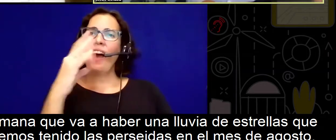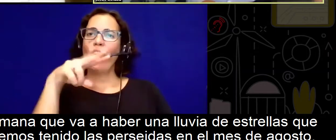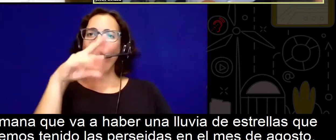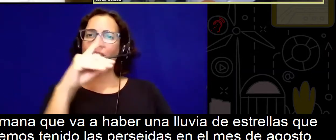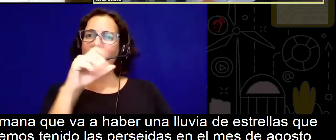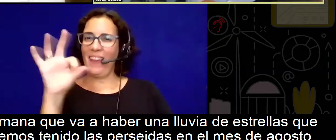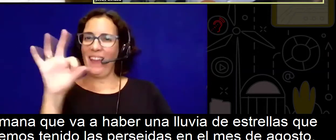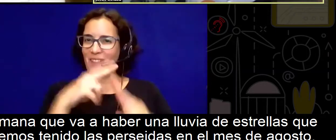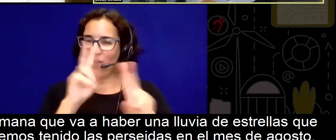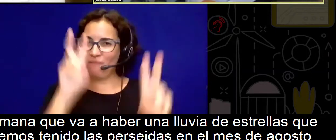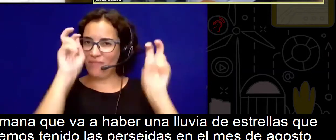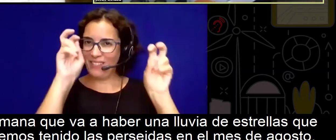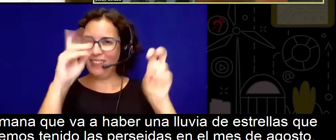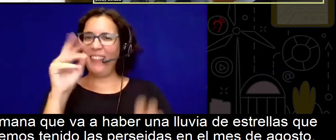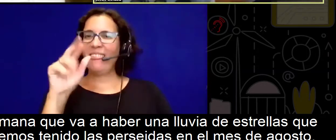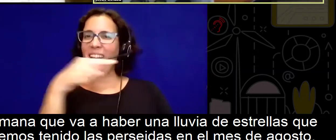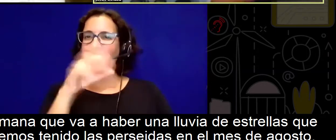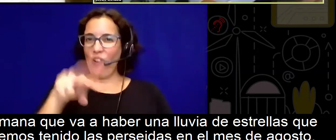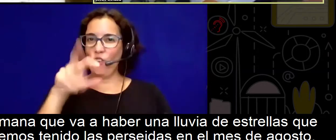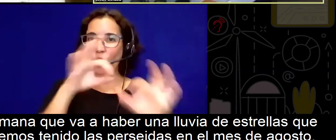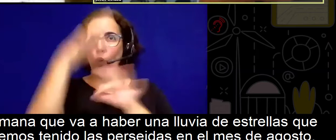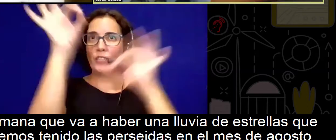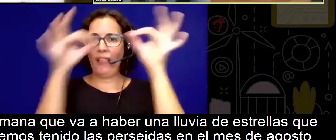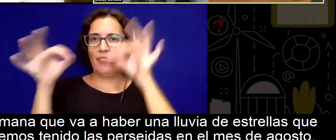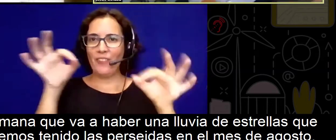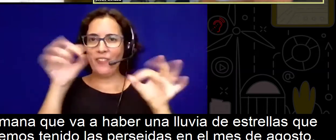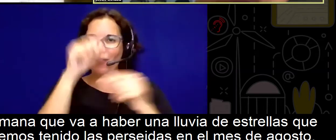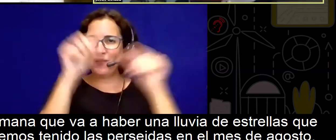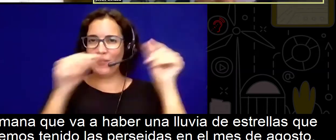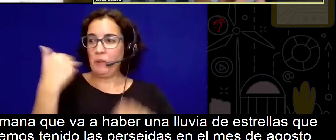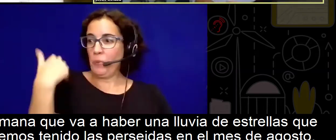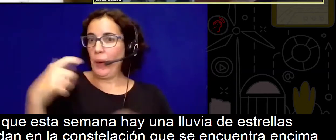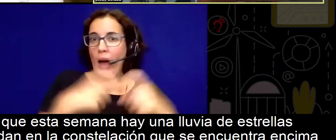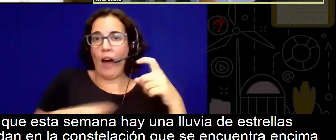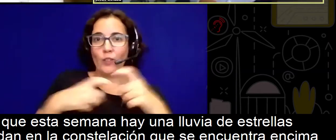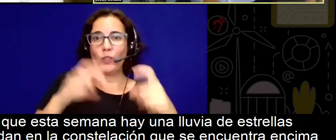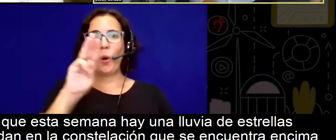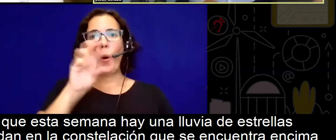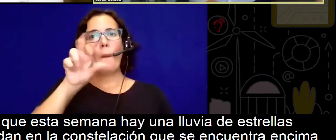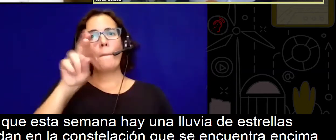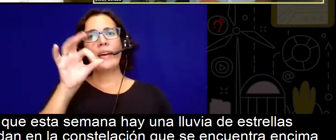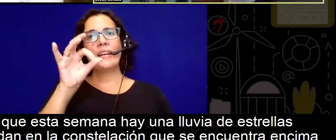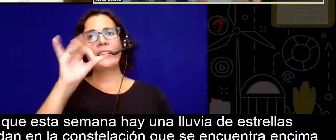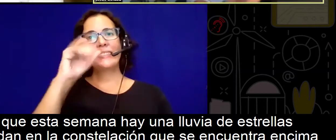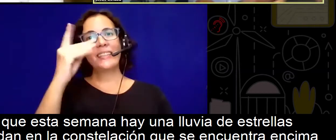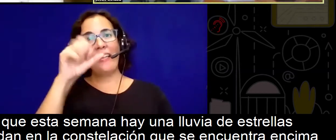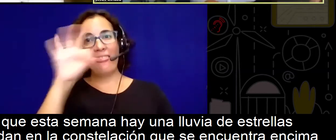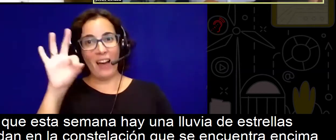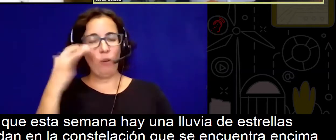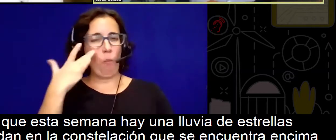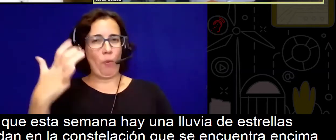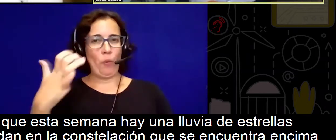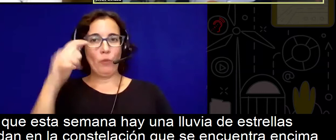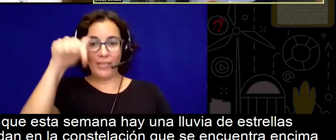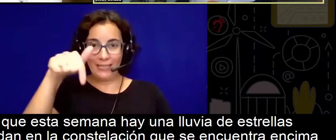de Dragón. Hemos tenido las Perseidas en el mes de agosto, que son muy conocidas. Bueno, pues que sepáis que esta semana, precisamente, hay unas